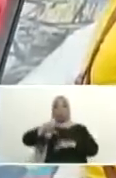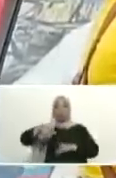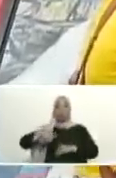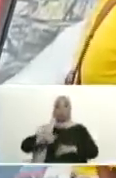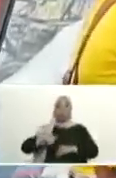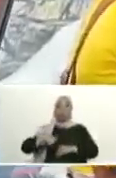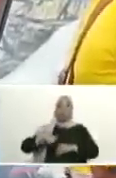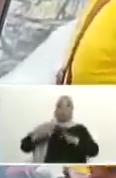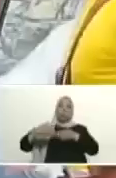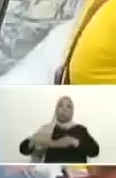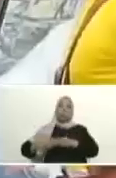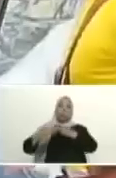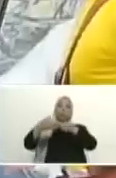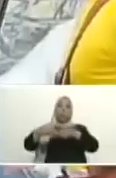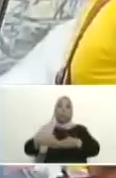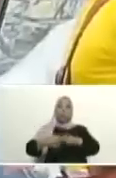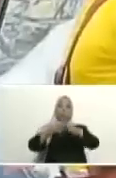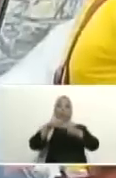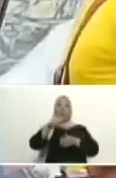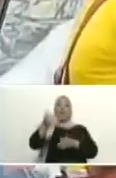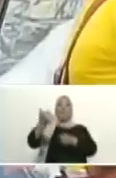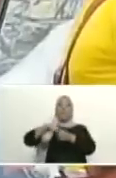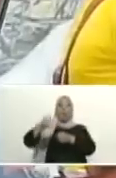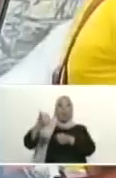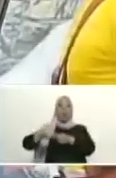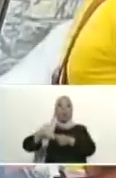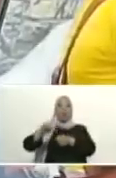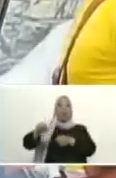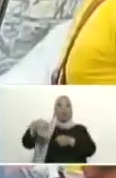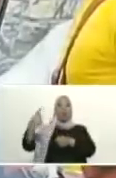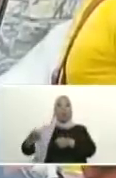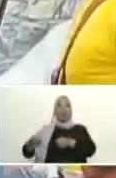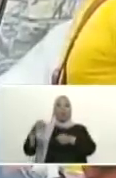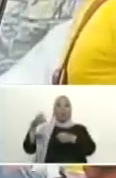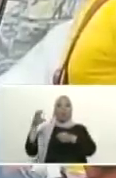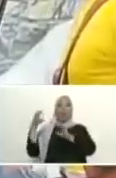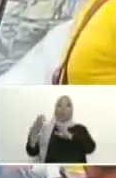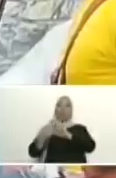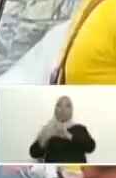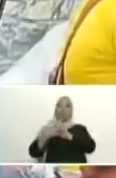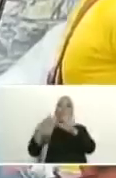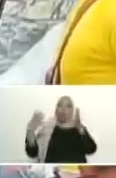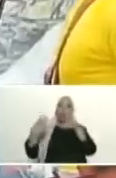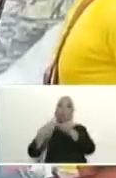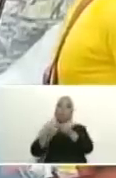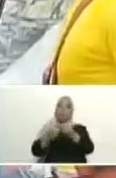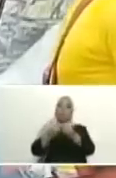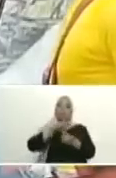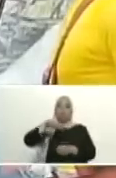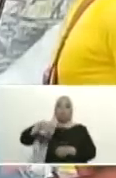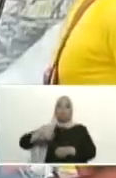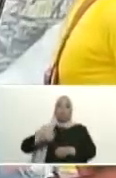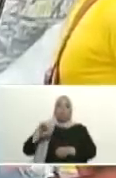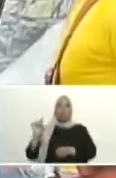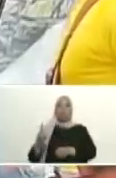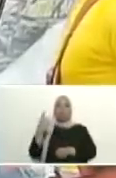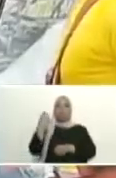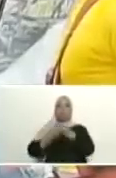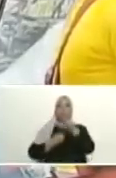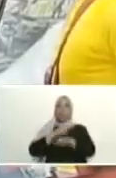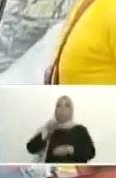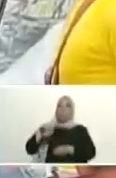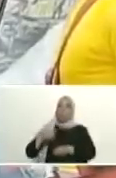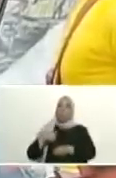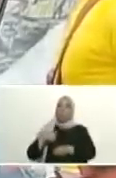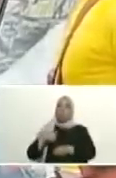batalla naval del lago de Maracaibo. Luego, su imagen, acompañado de nuestra primera